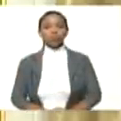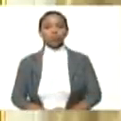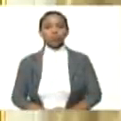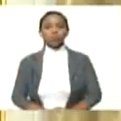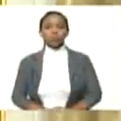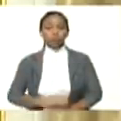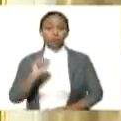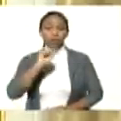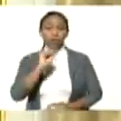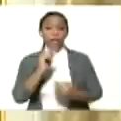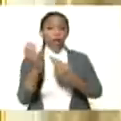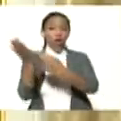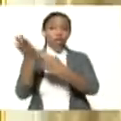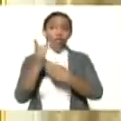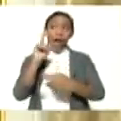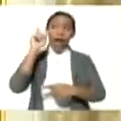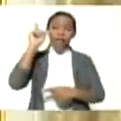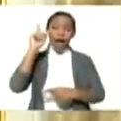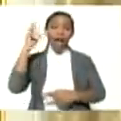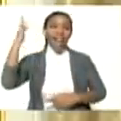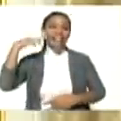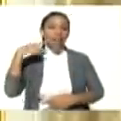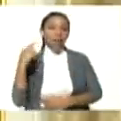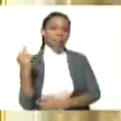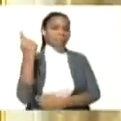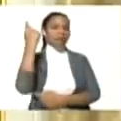Si es que lo recibirán por allá, el negro primero,